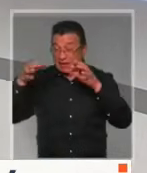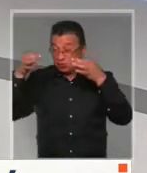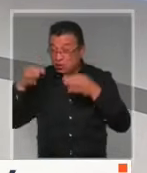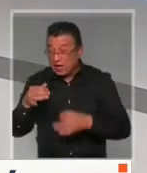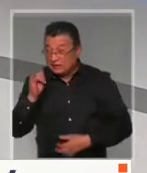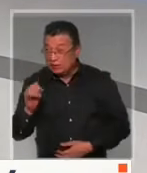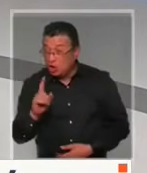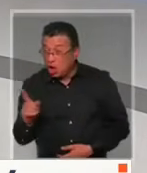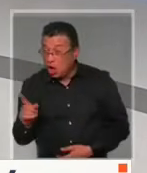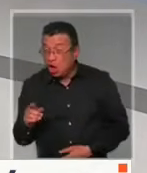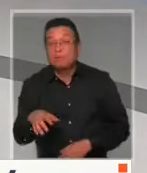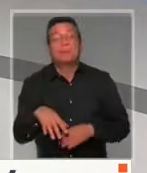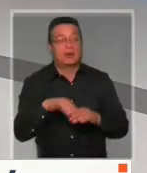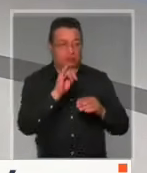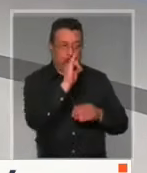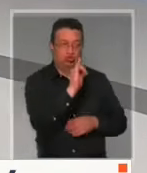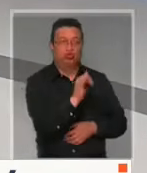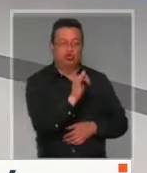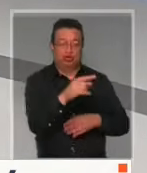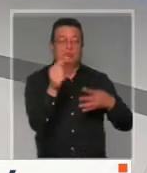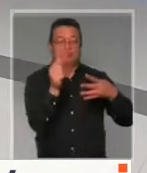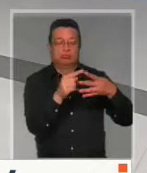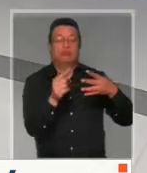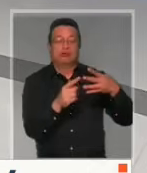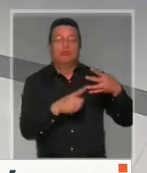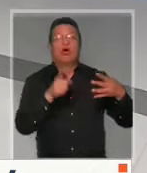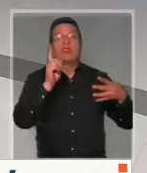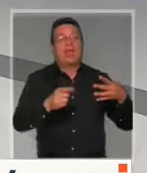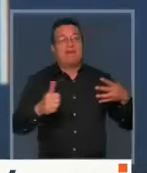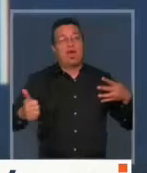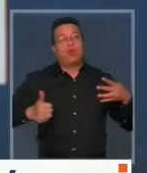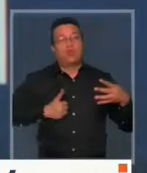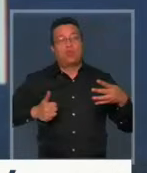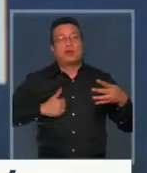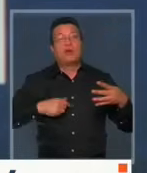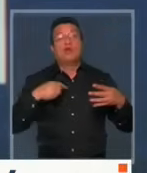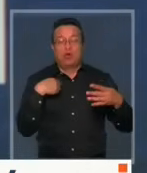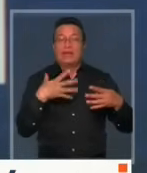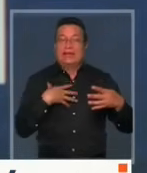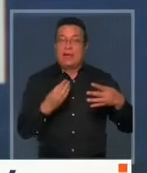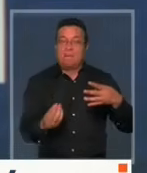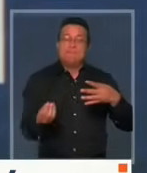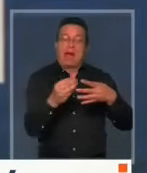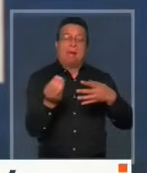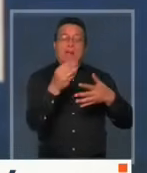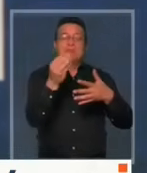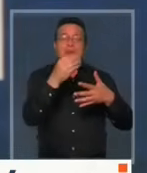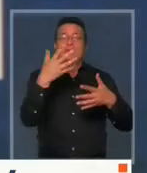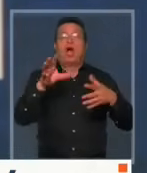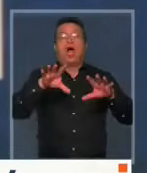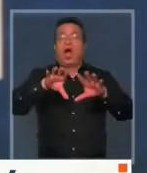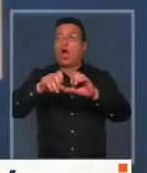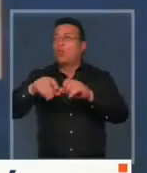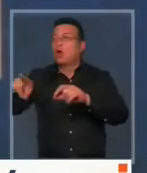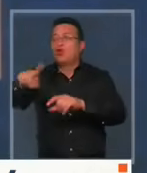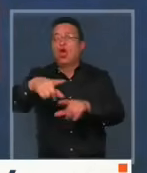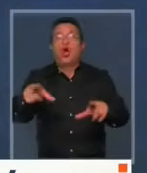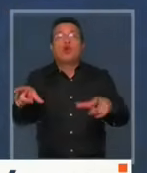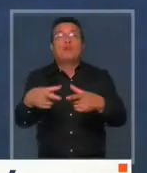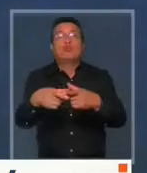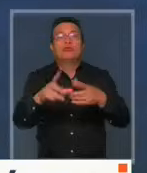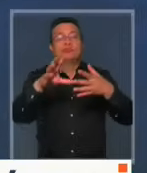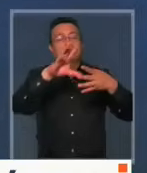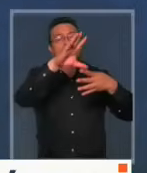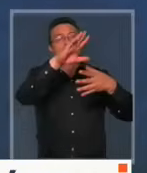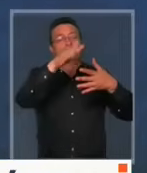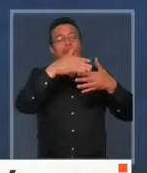Sí, tiene una serie de requisitos. Nosotros, la verdad, éramos partidarios que tuviera todavía más, pero se llegó a un acuerdo en la comisión que llegó a un término,